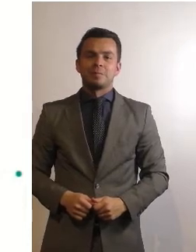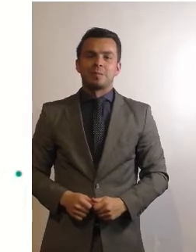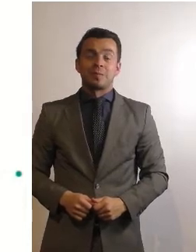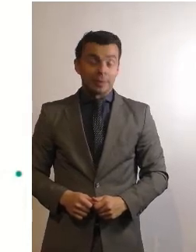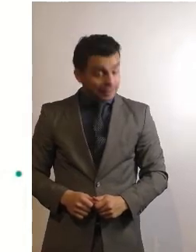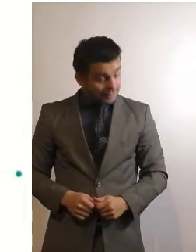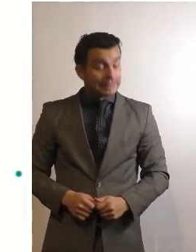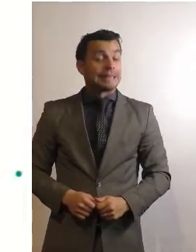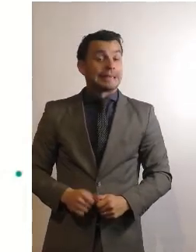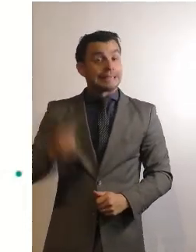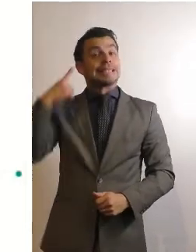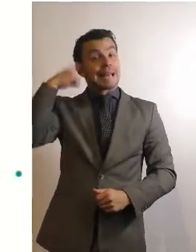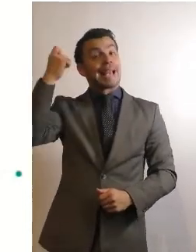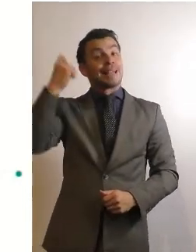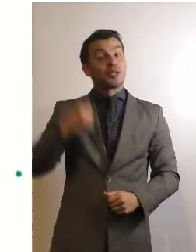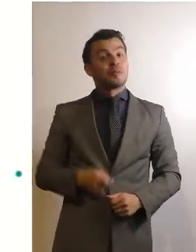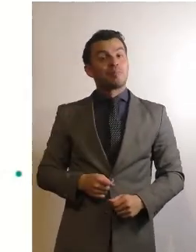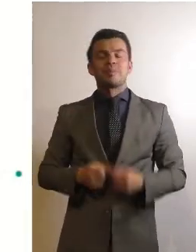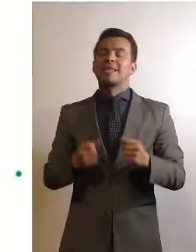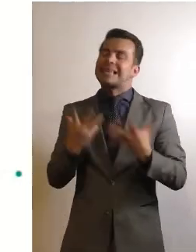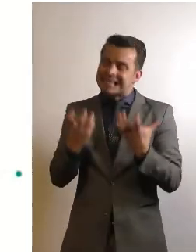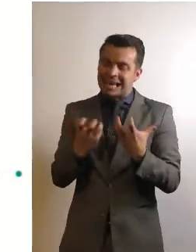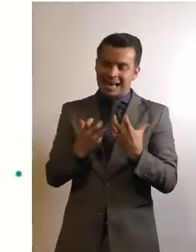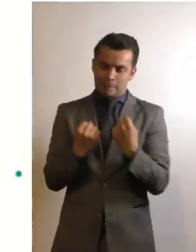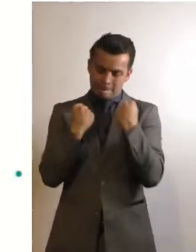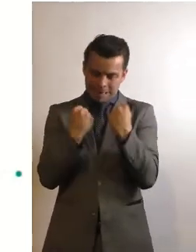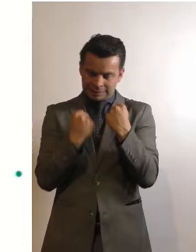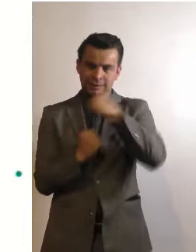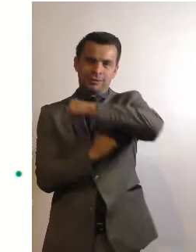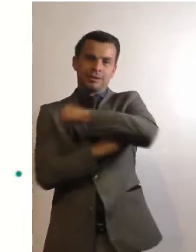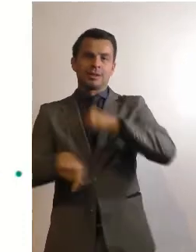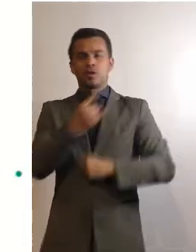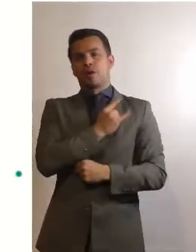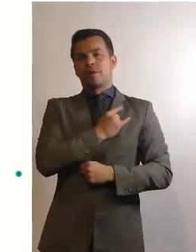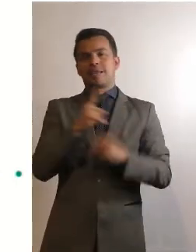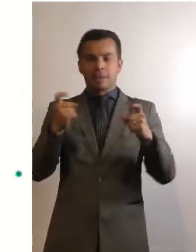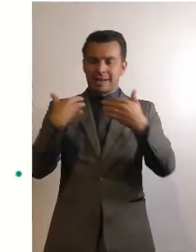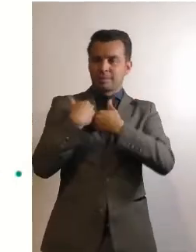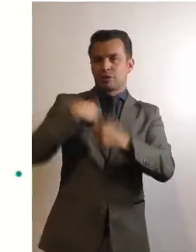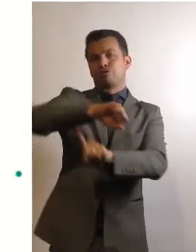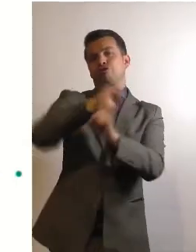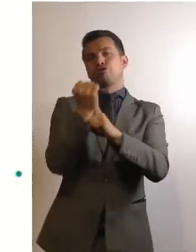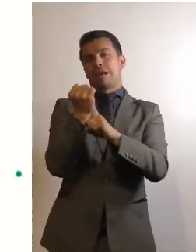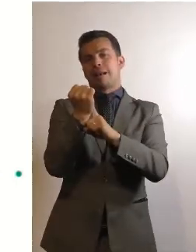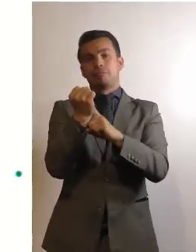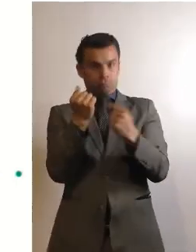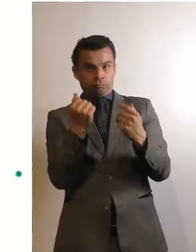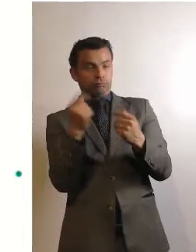Nuestro reto, fortalecer la responsabilidad social en toda la cadena de valor con perspectiva de innovación.